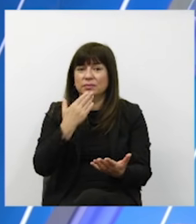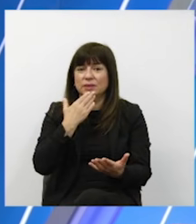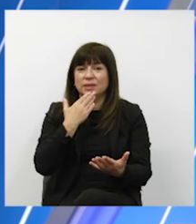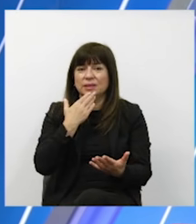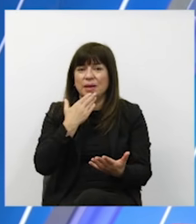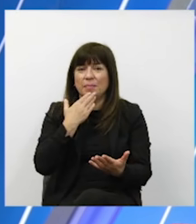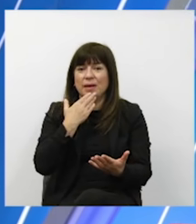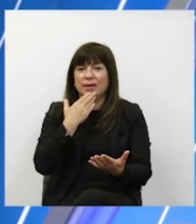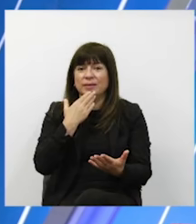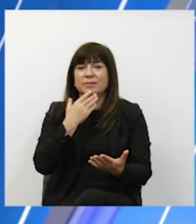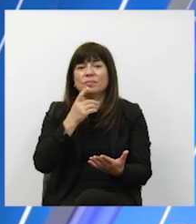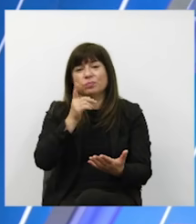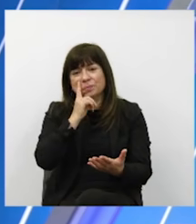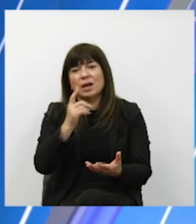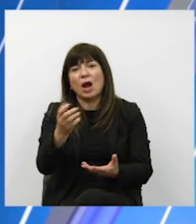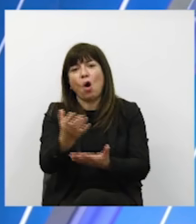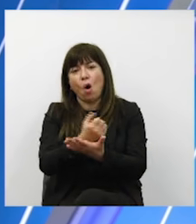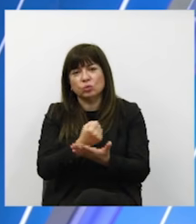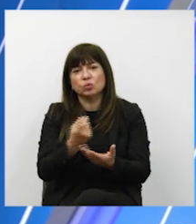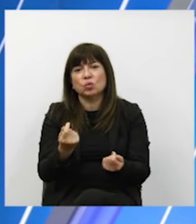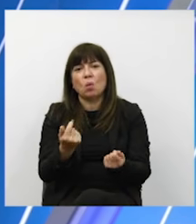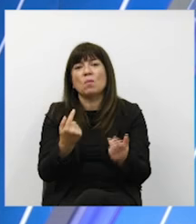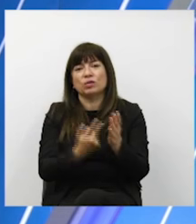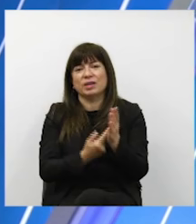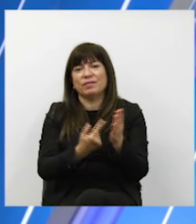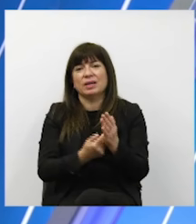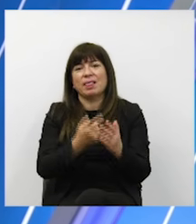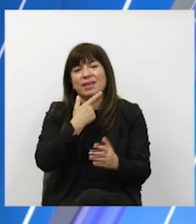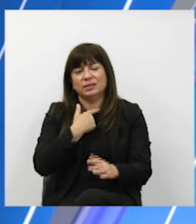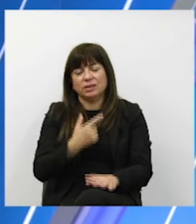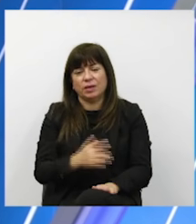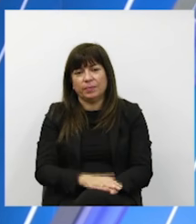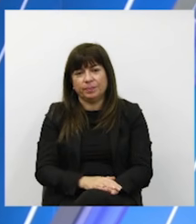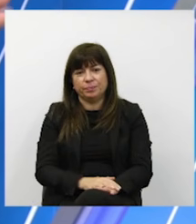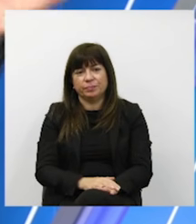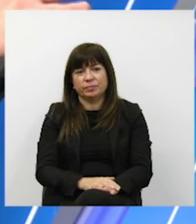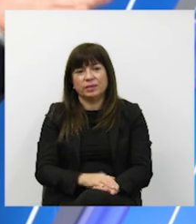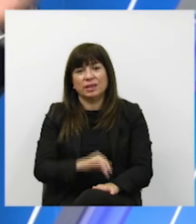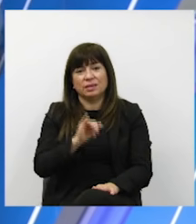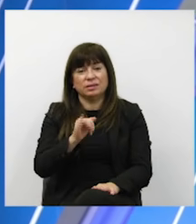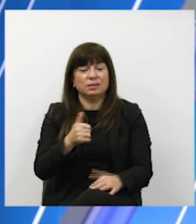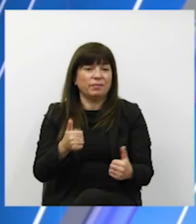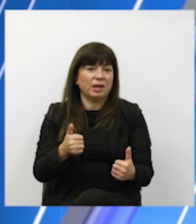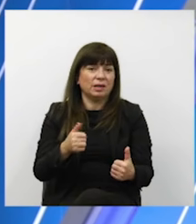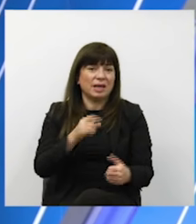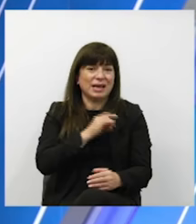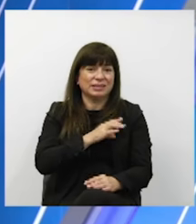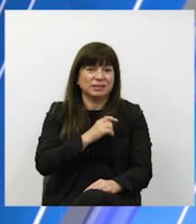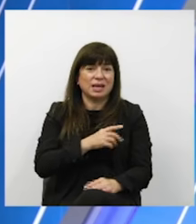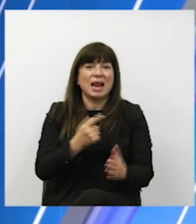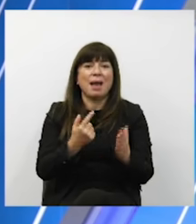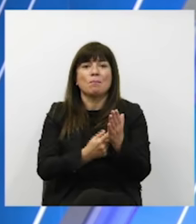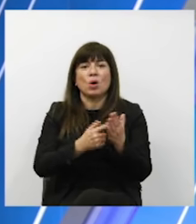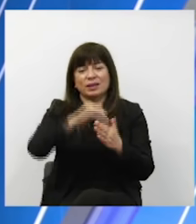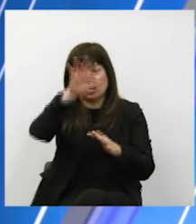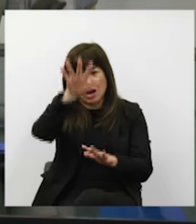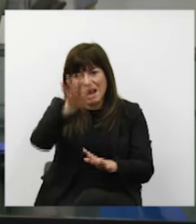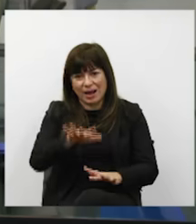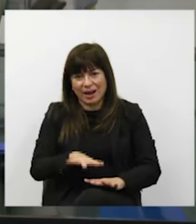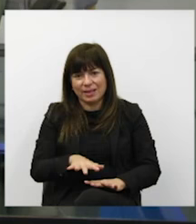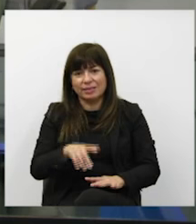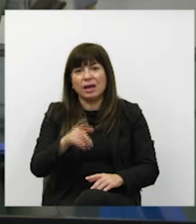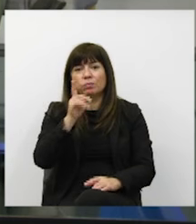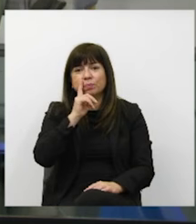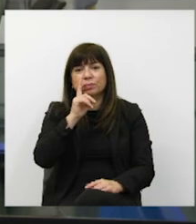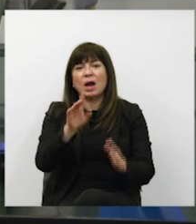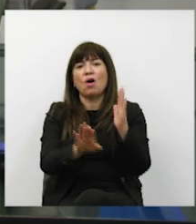el consumo, que es algo que tributariamente es algo que es deseado. Y si bien en Chile, como decían antes, el impuesto a la renta tiene una base a lo